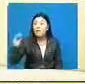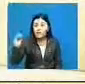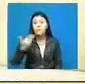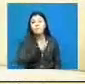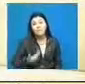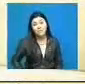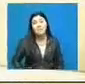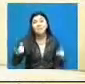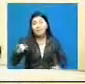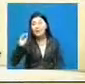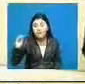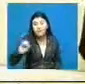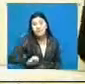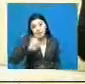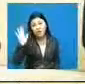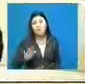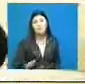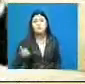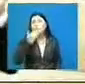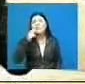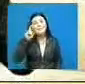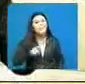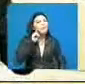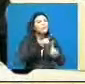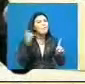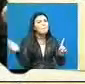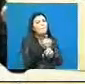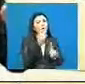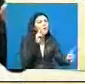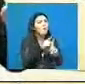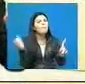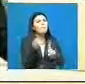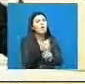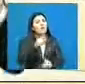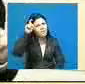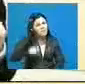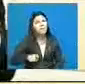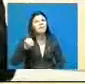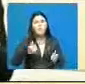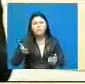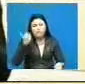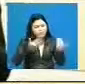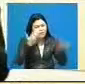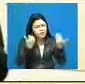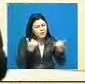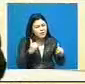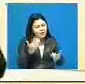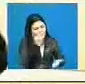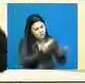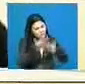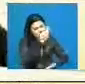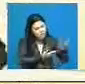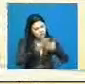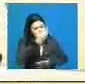página, y es que esta meta, este objetivo, lo revisamos al alza